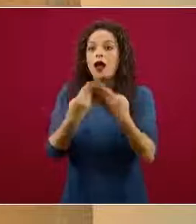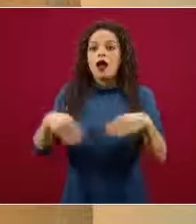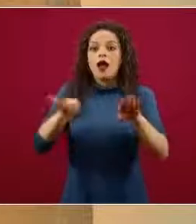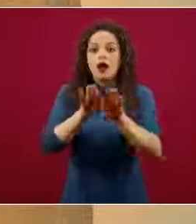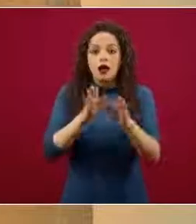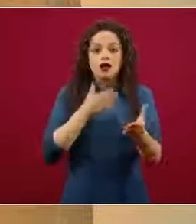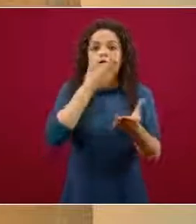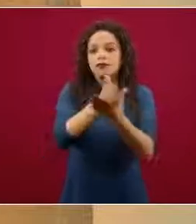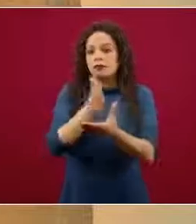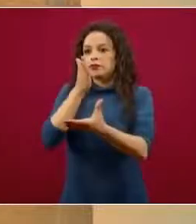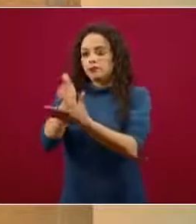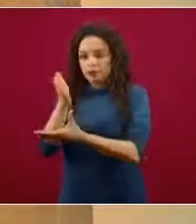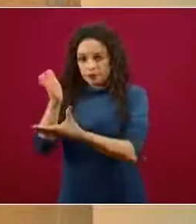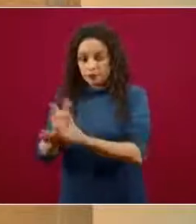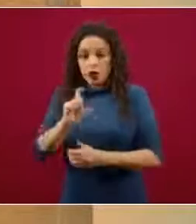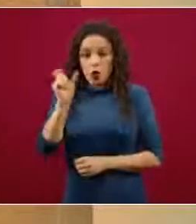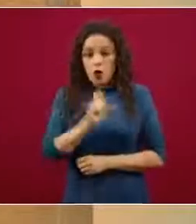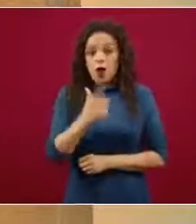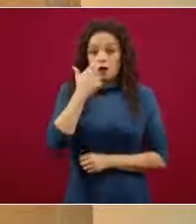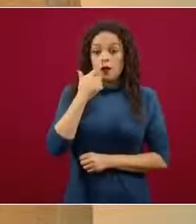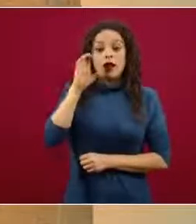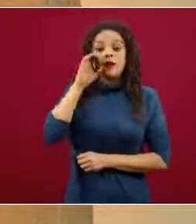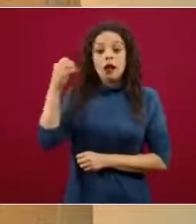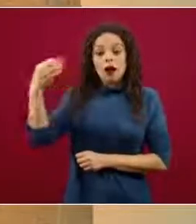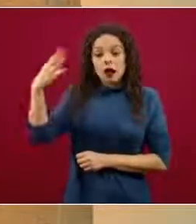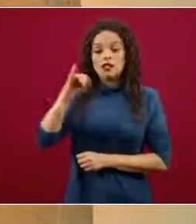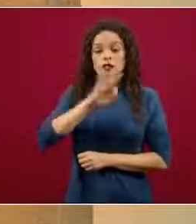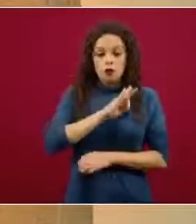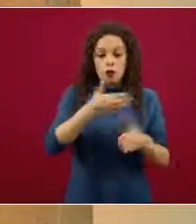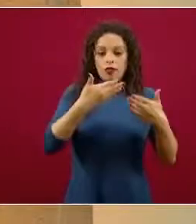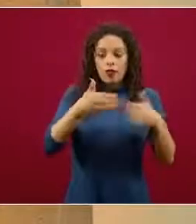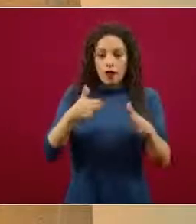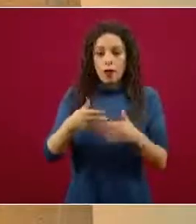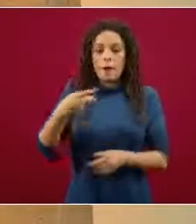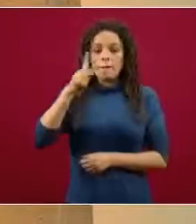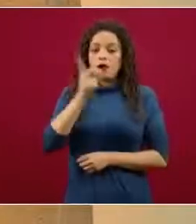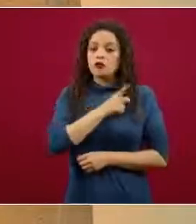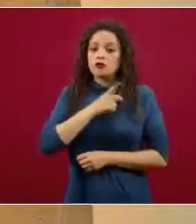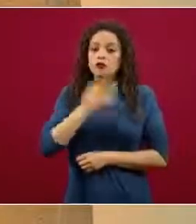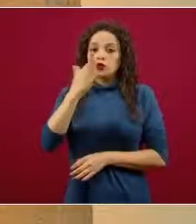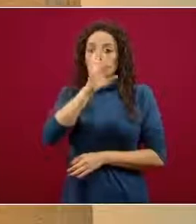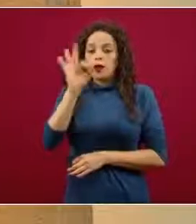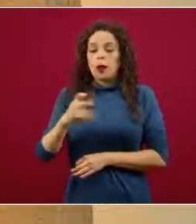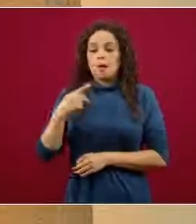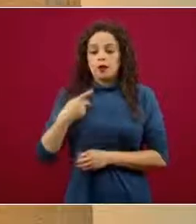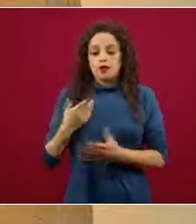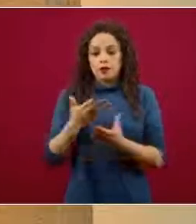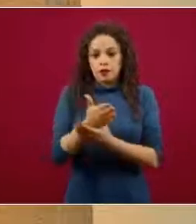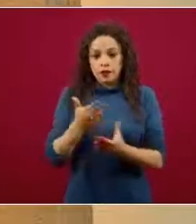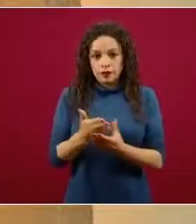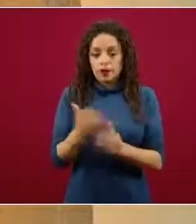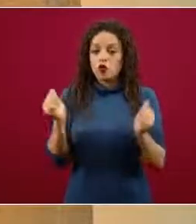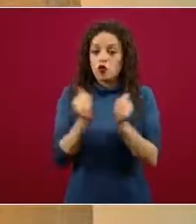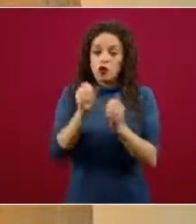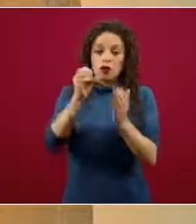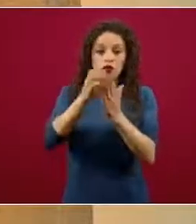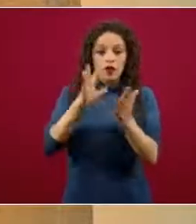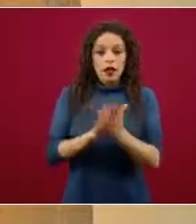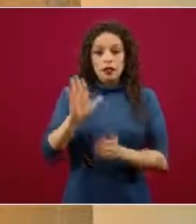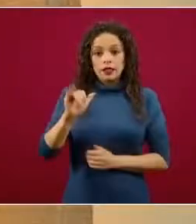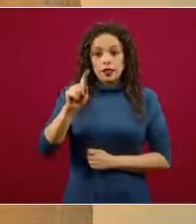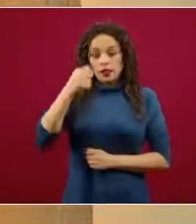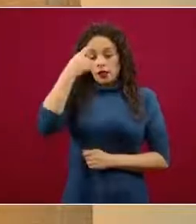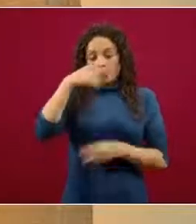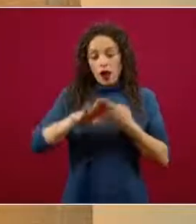color naranja se pueden abrir con un aforo del 50% y, por favor, solo con citas para evitar aglomeraciones de